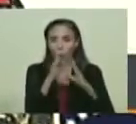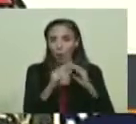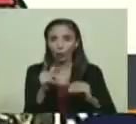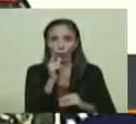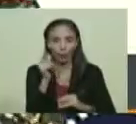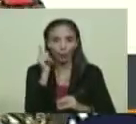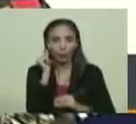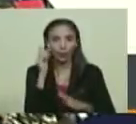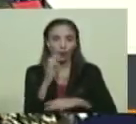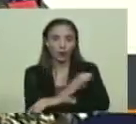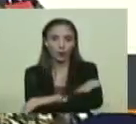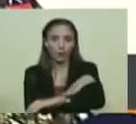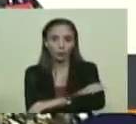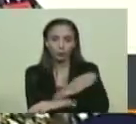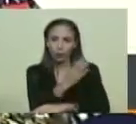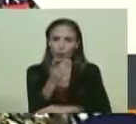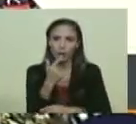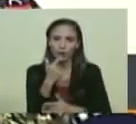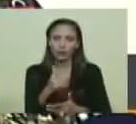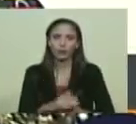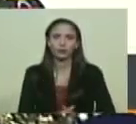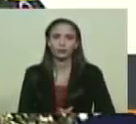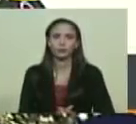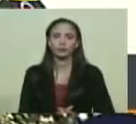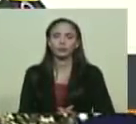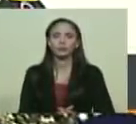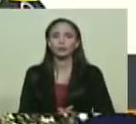lo que estoy absolutamente convencido, Tarek,